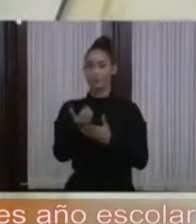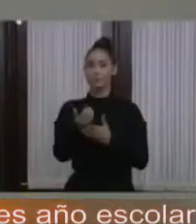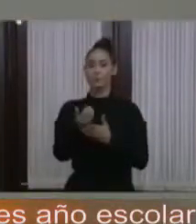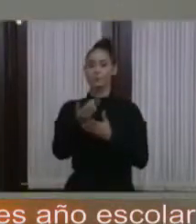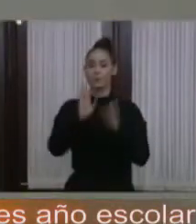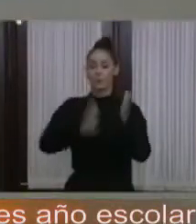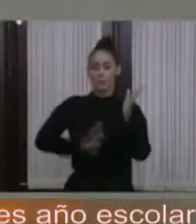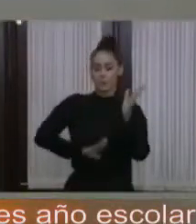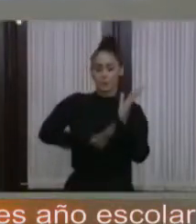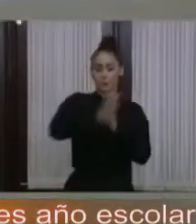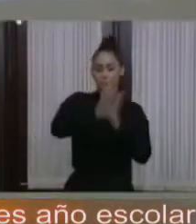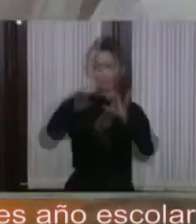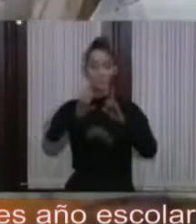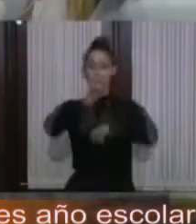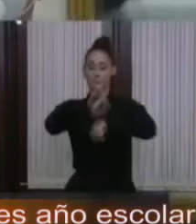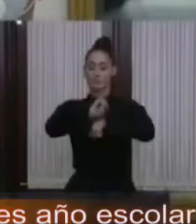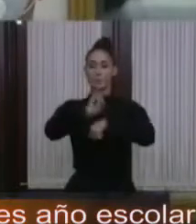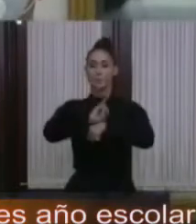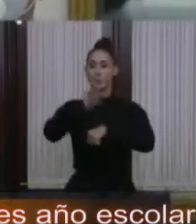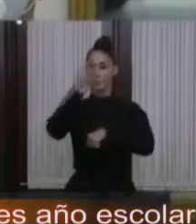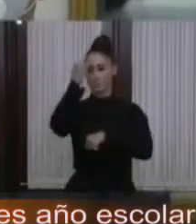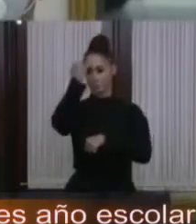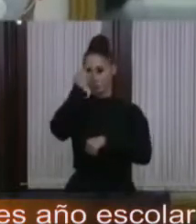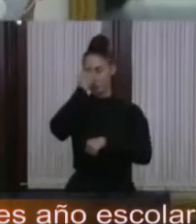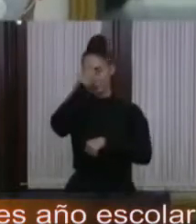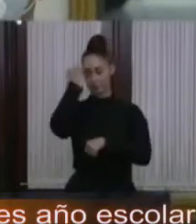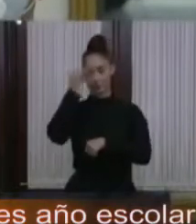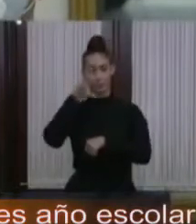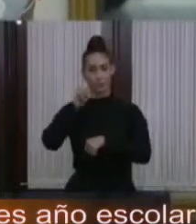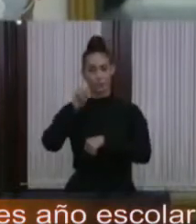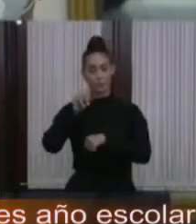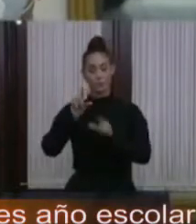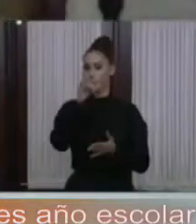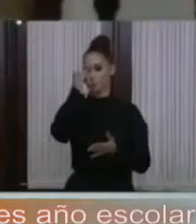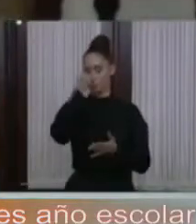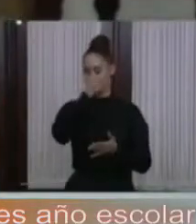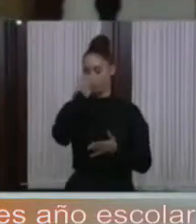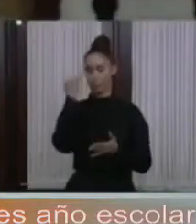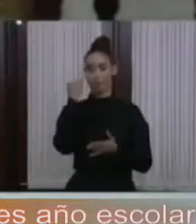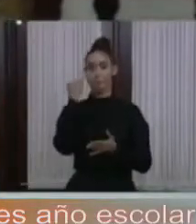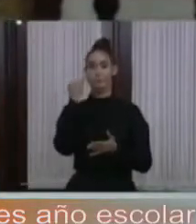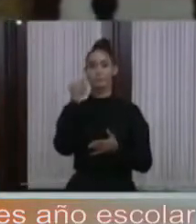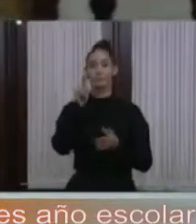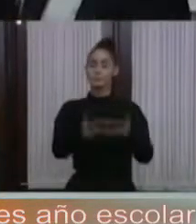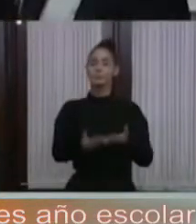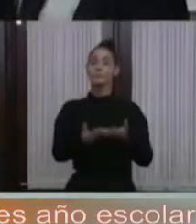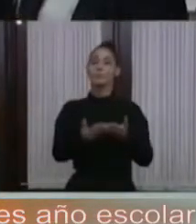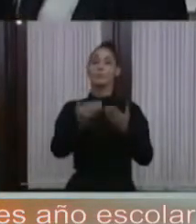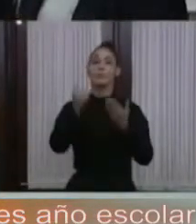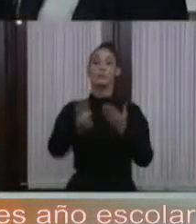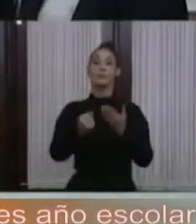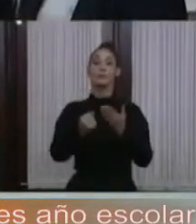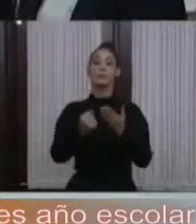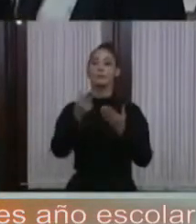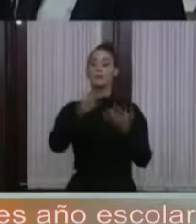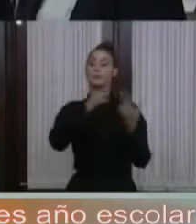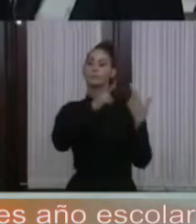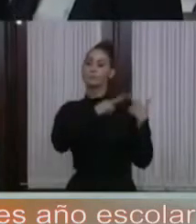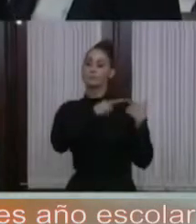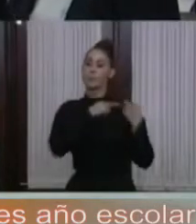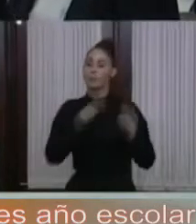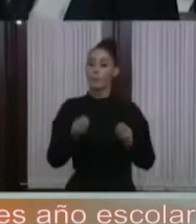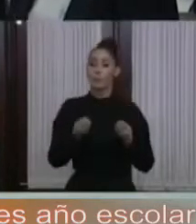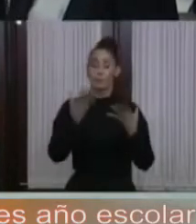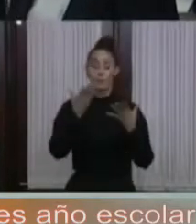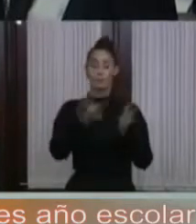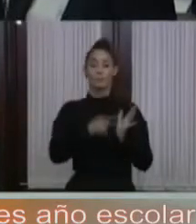inicio del año escolar 2020 2021 es que el servicio de alimentación escolar llegará a los hogares